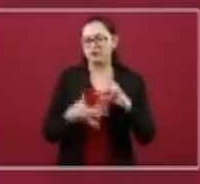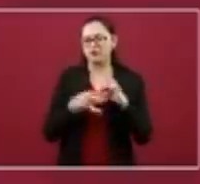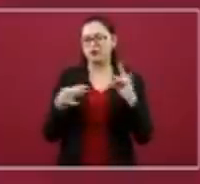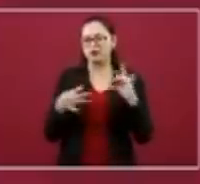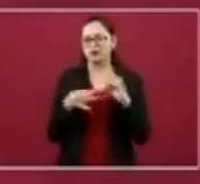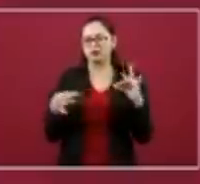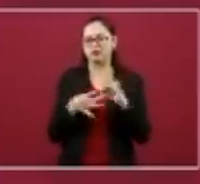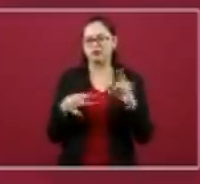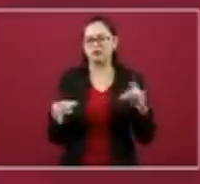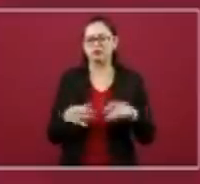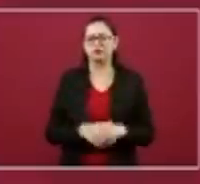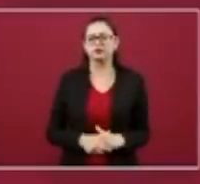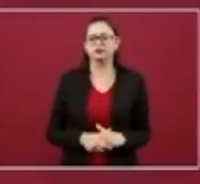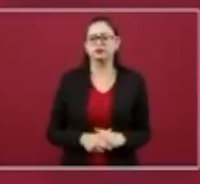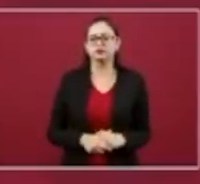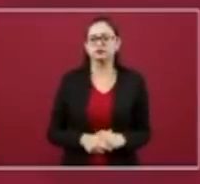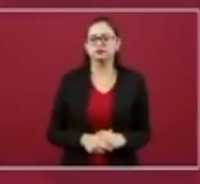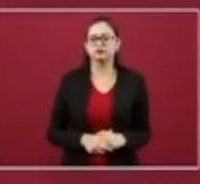Sobre la.